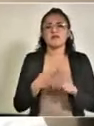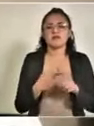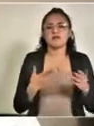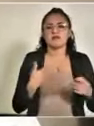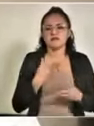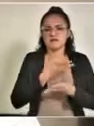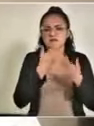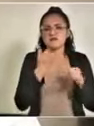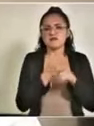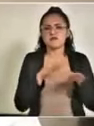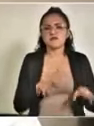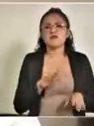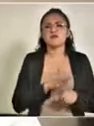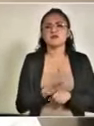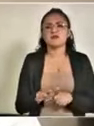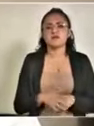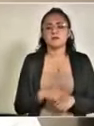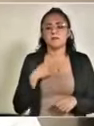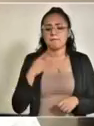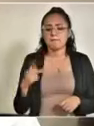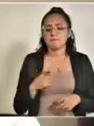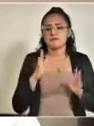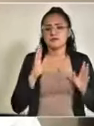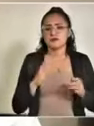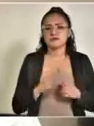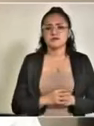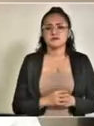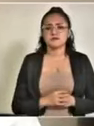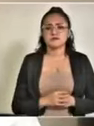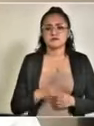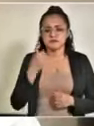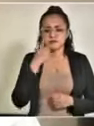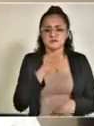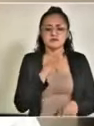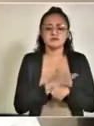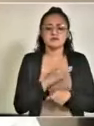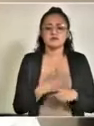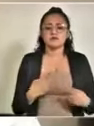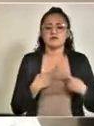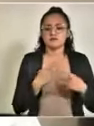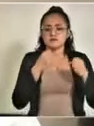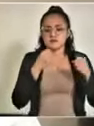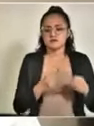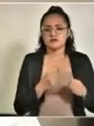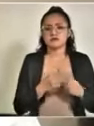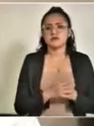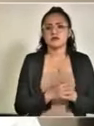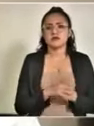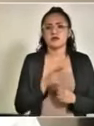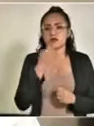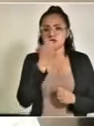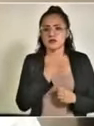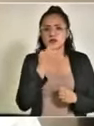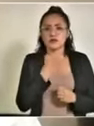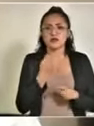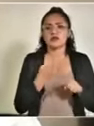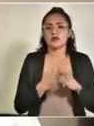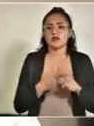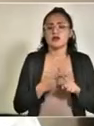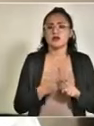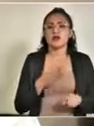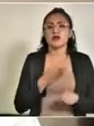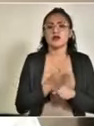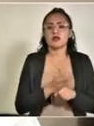No tengo información. Voy a preguntar para dotar de seguridad a las escuelas que